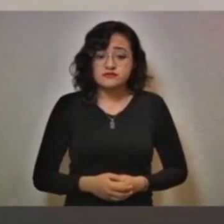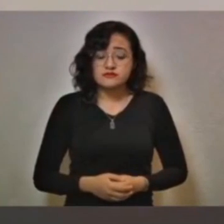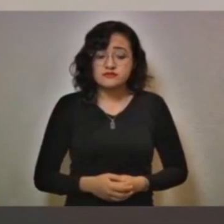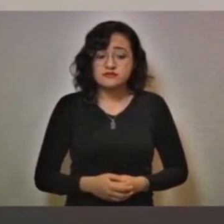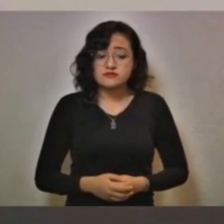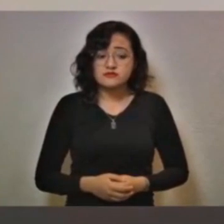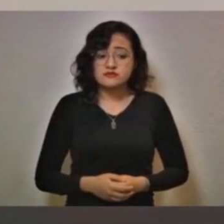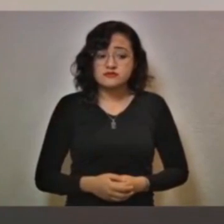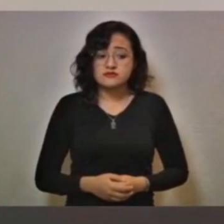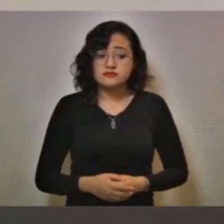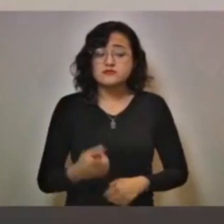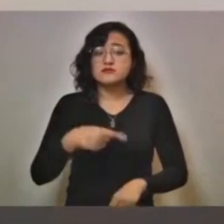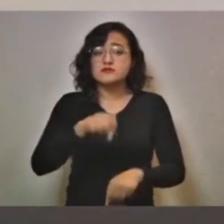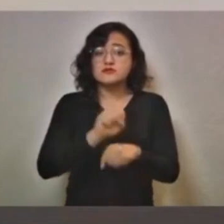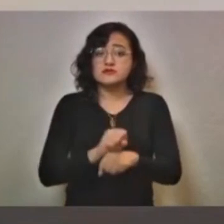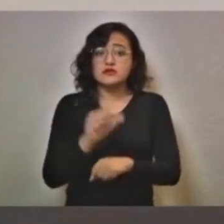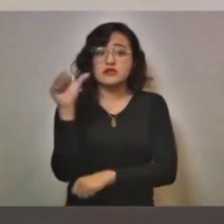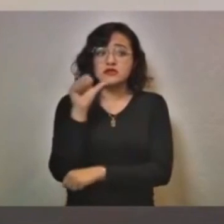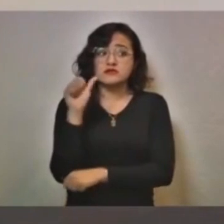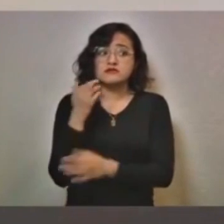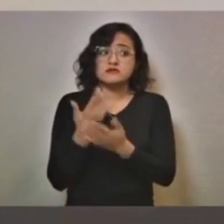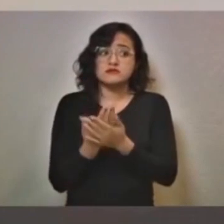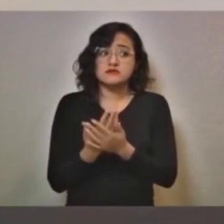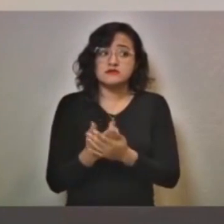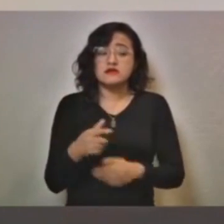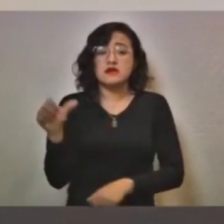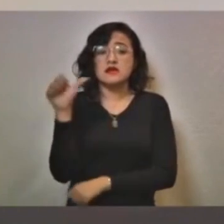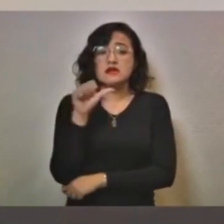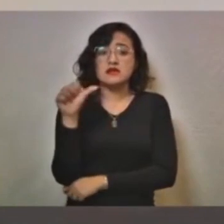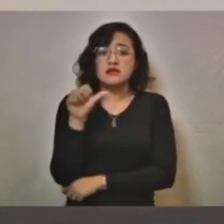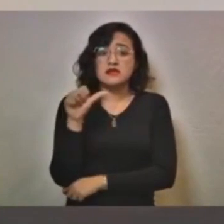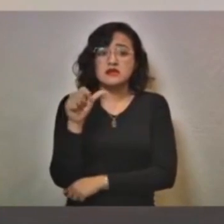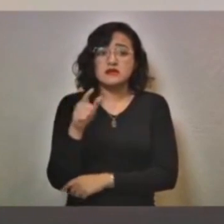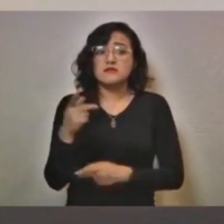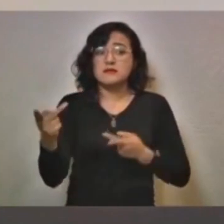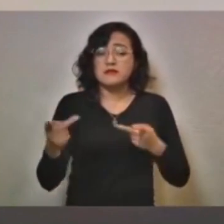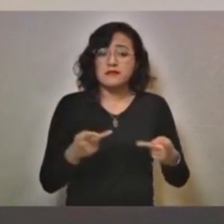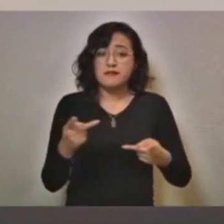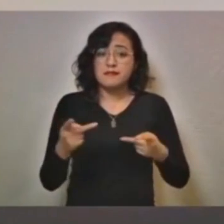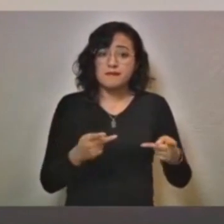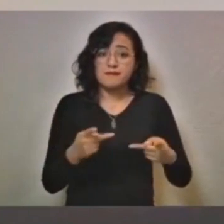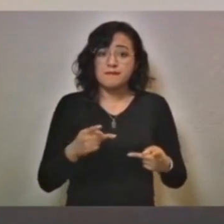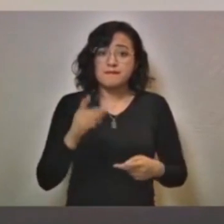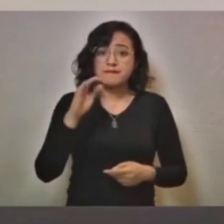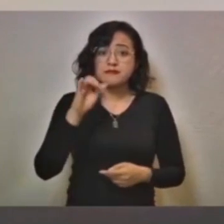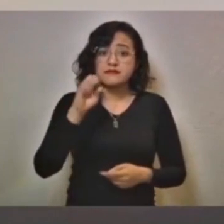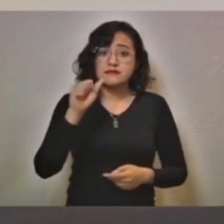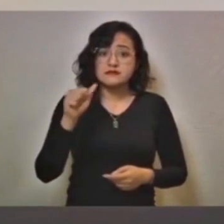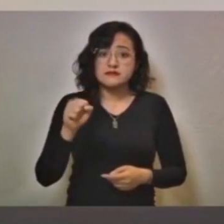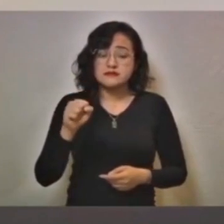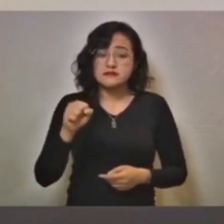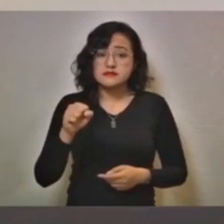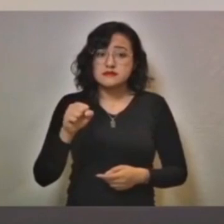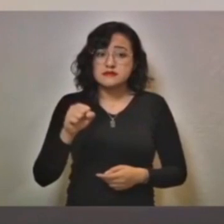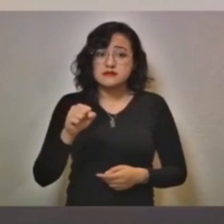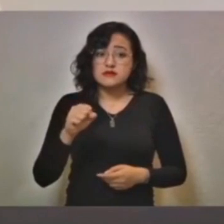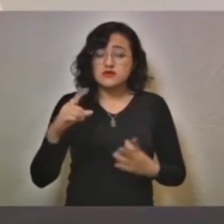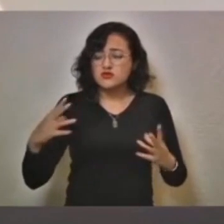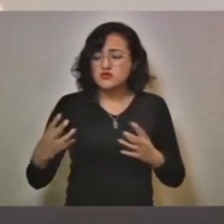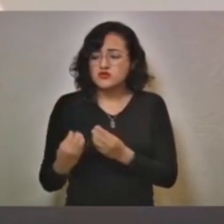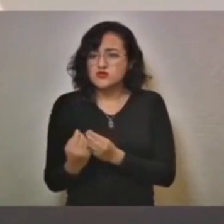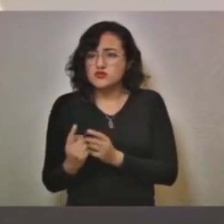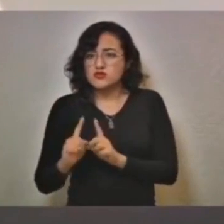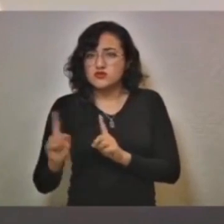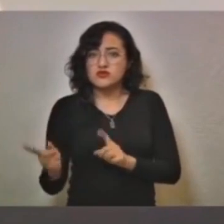Atlixco la semana que entra, señor. Este Atlixco se está preparando el CESA, un CESA que está junto del